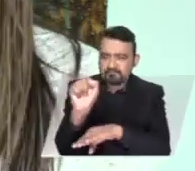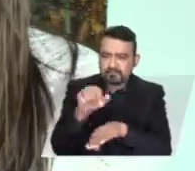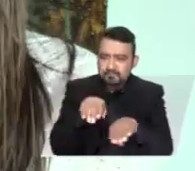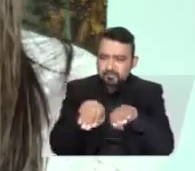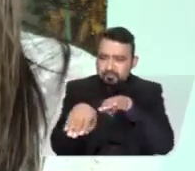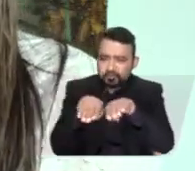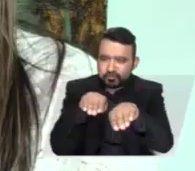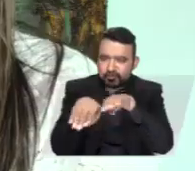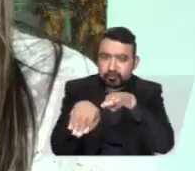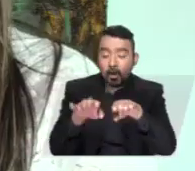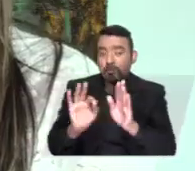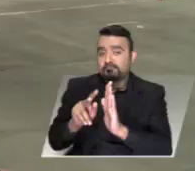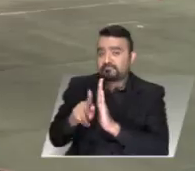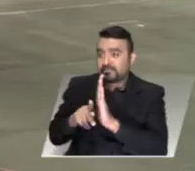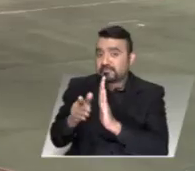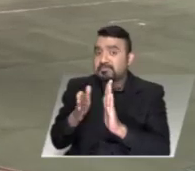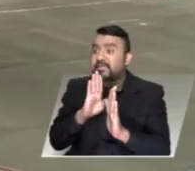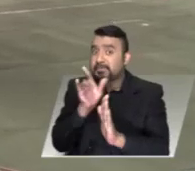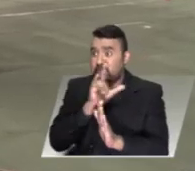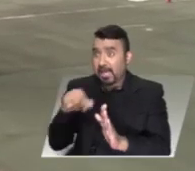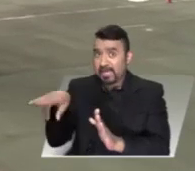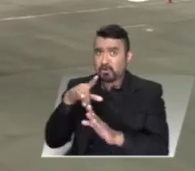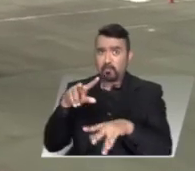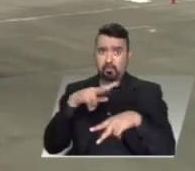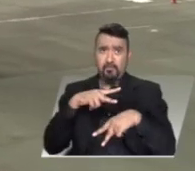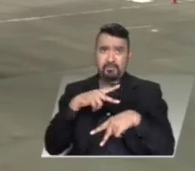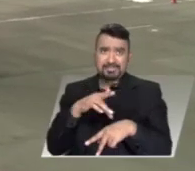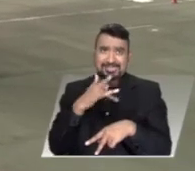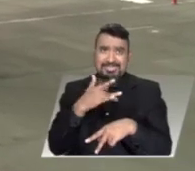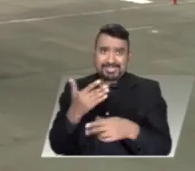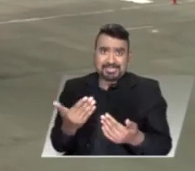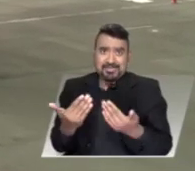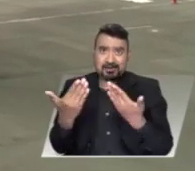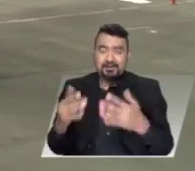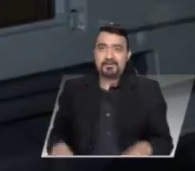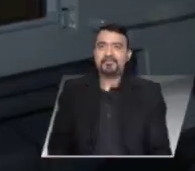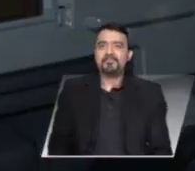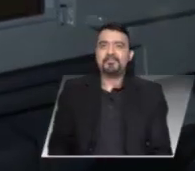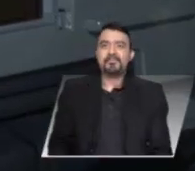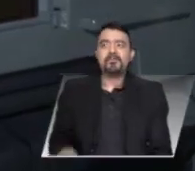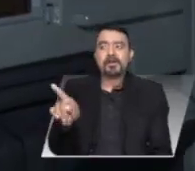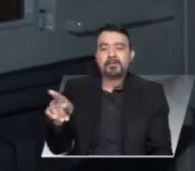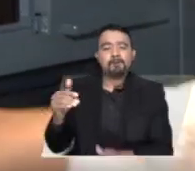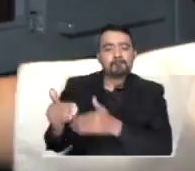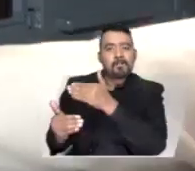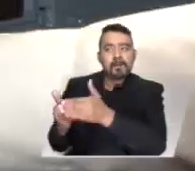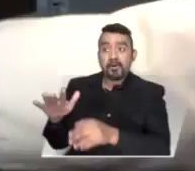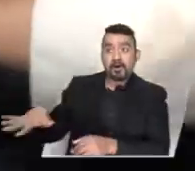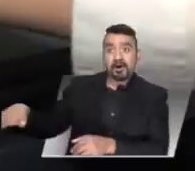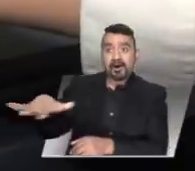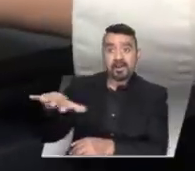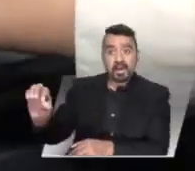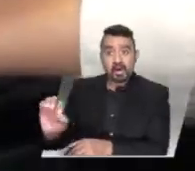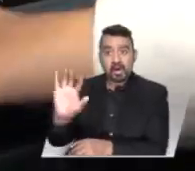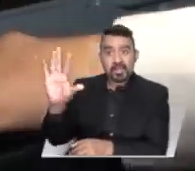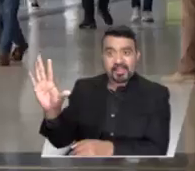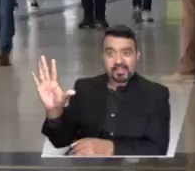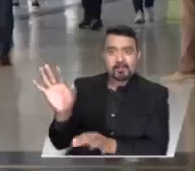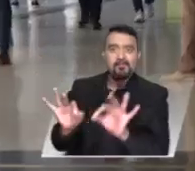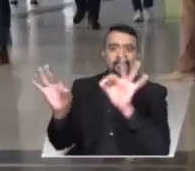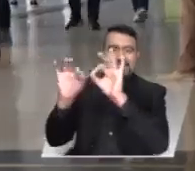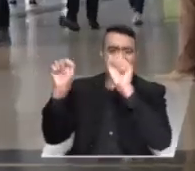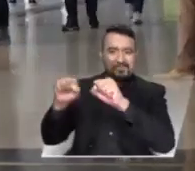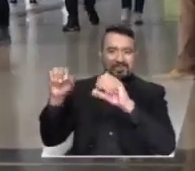se apropien de lo que significa el aeropuerto. Este desarrollo en el oriente de Antioquia pondría al departamento como protagonista